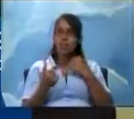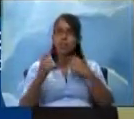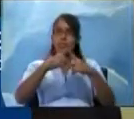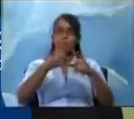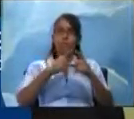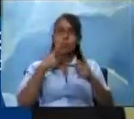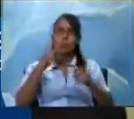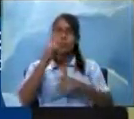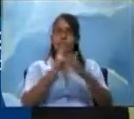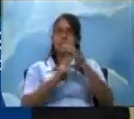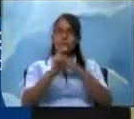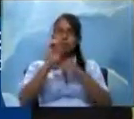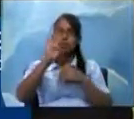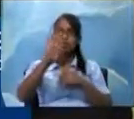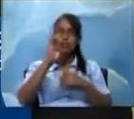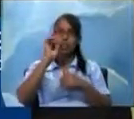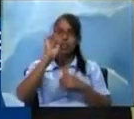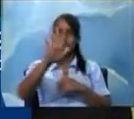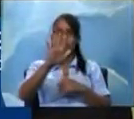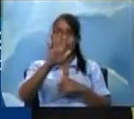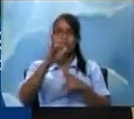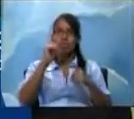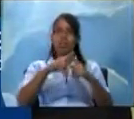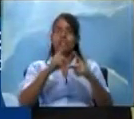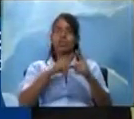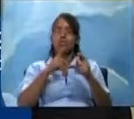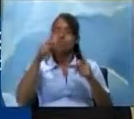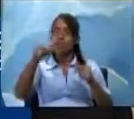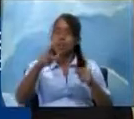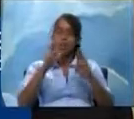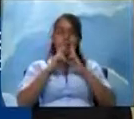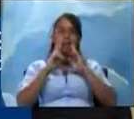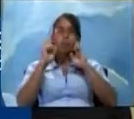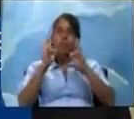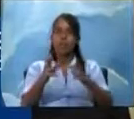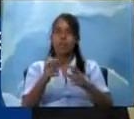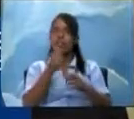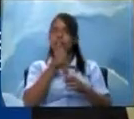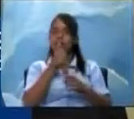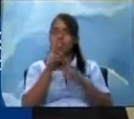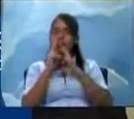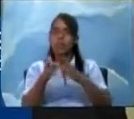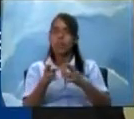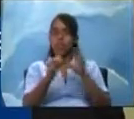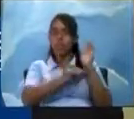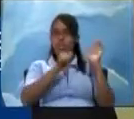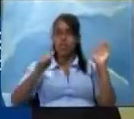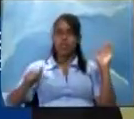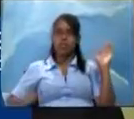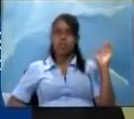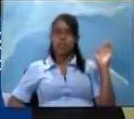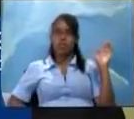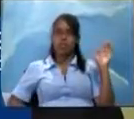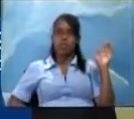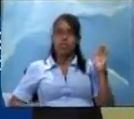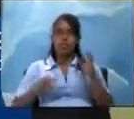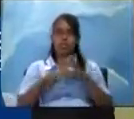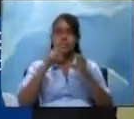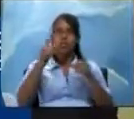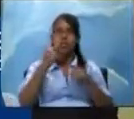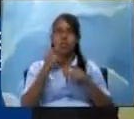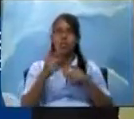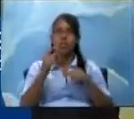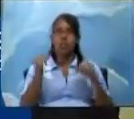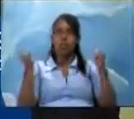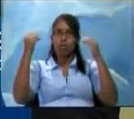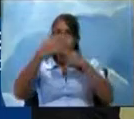Mire lo que dice el versículo 45. Entonces les responderá. ¿Quién les va a responder? El Señor Jesucristo.